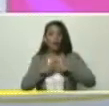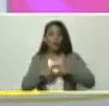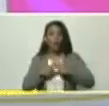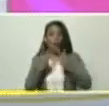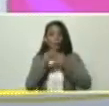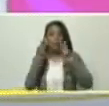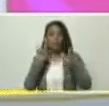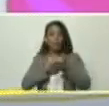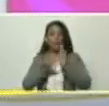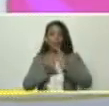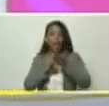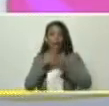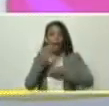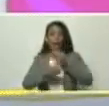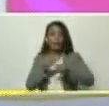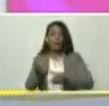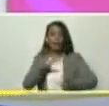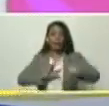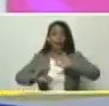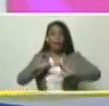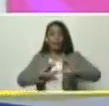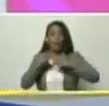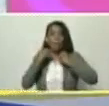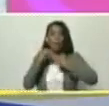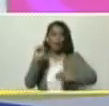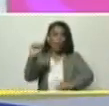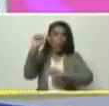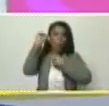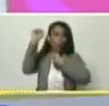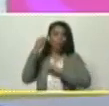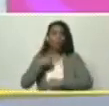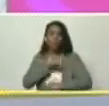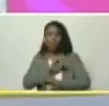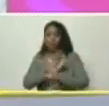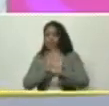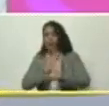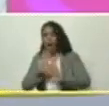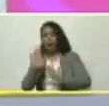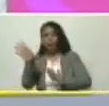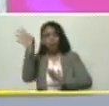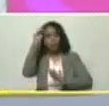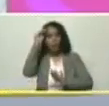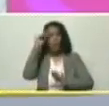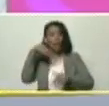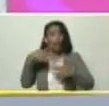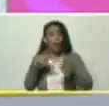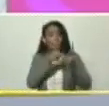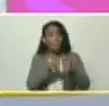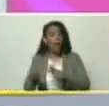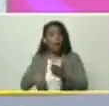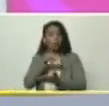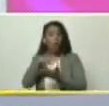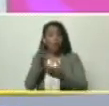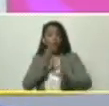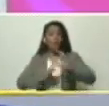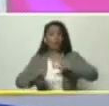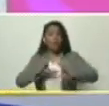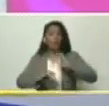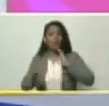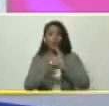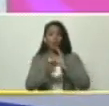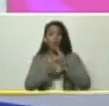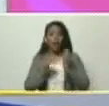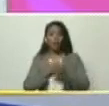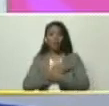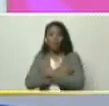paz, hacer de la ciencia una herramienta para vencer. Estamos convencidos, presidente, que el Plan Nacional de Ciencia y Tecnología